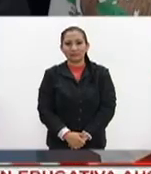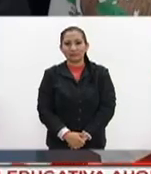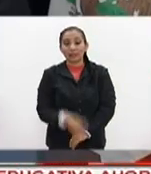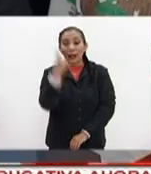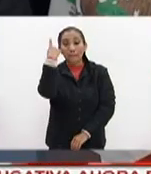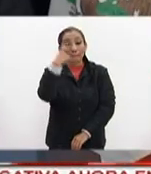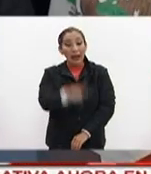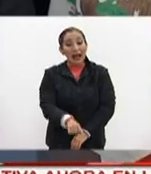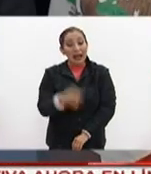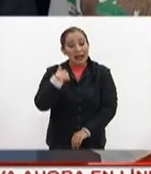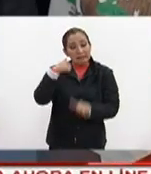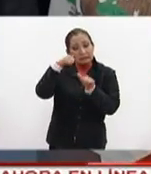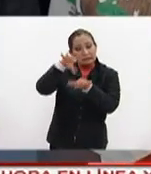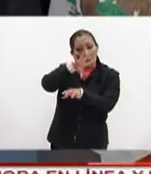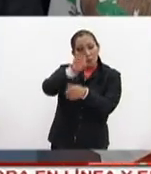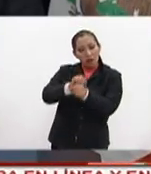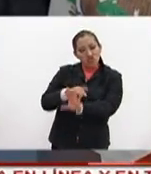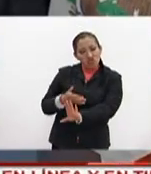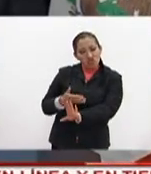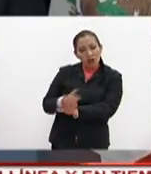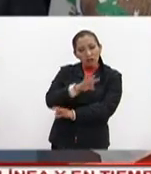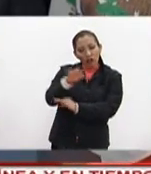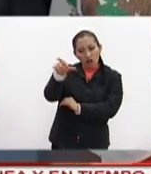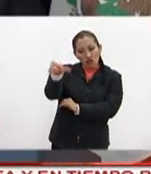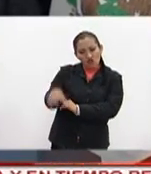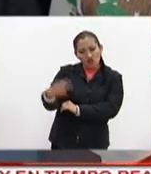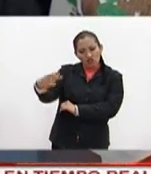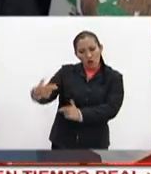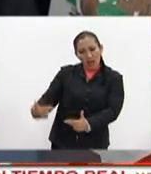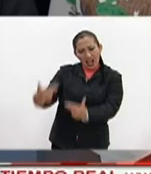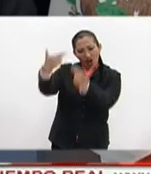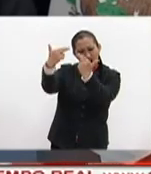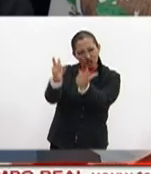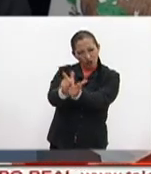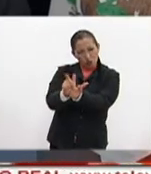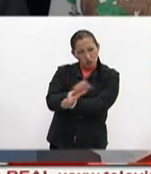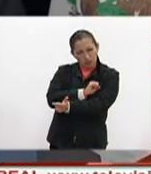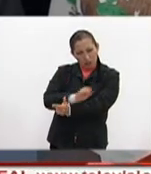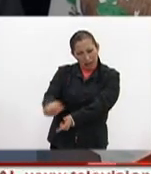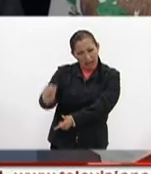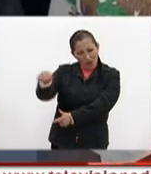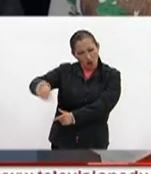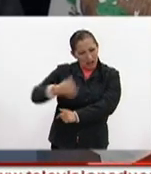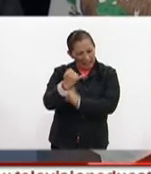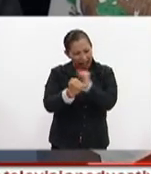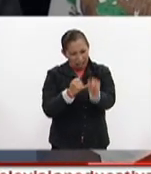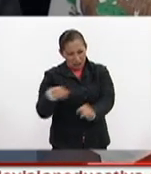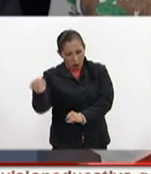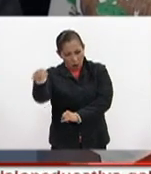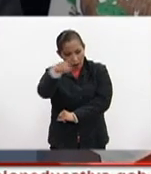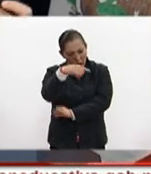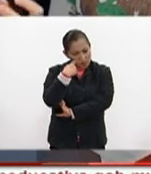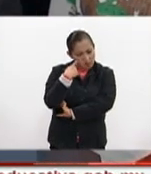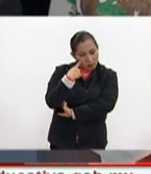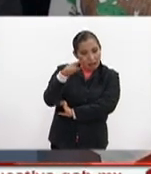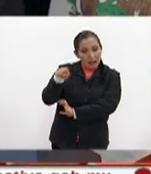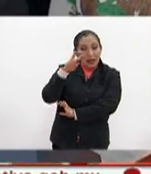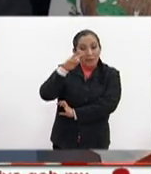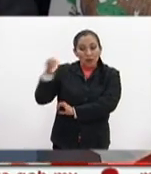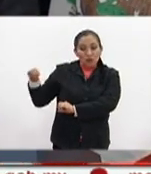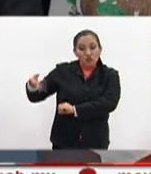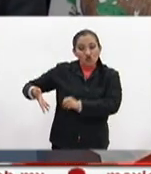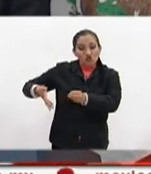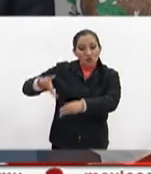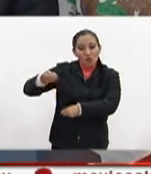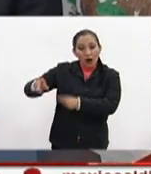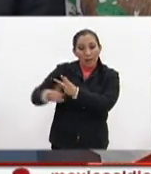Para atender de manera integral todo el modelo de negocios de las organizaciones criminales transnacionales, desde la proveeduría y